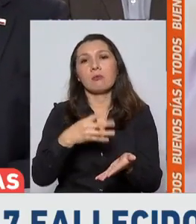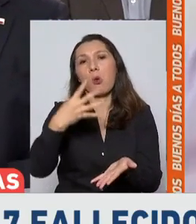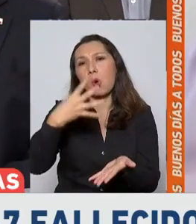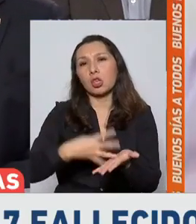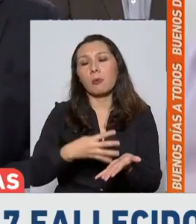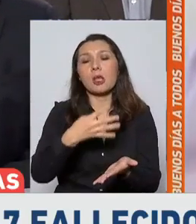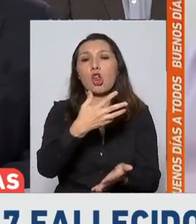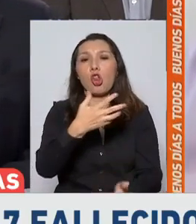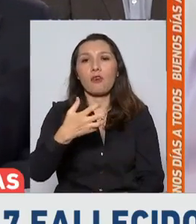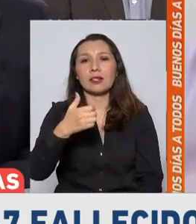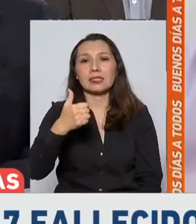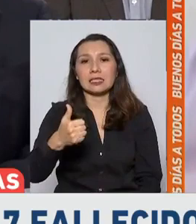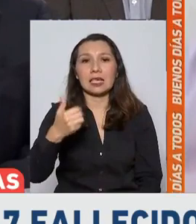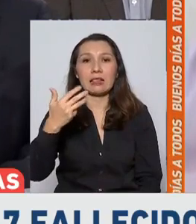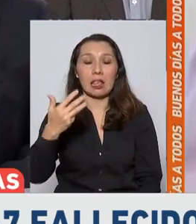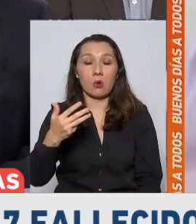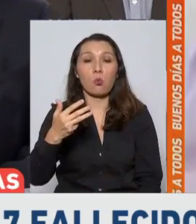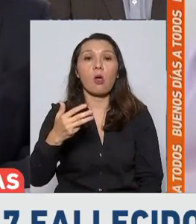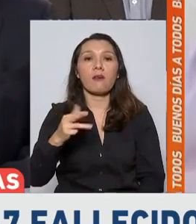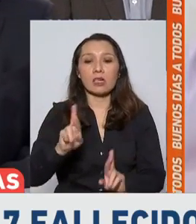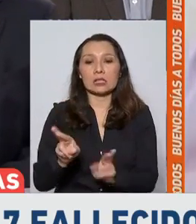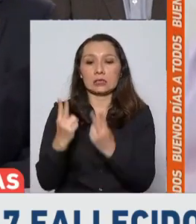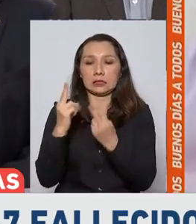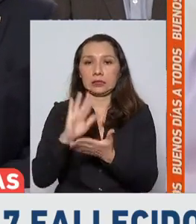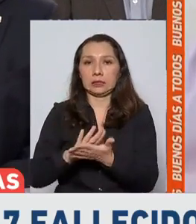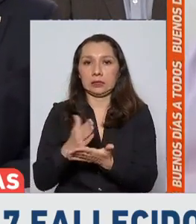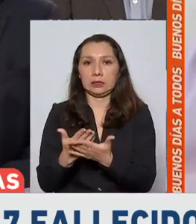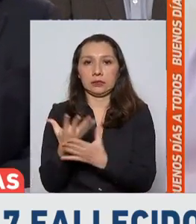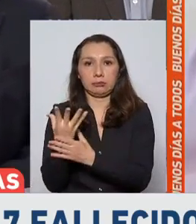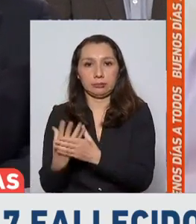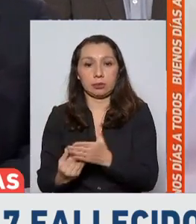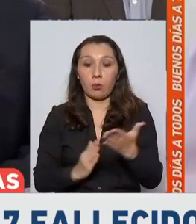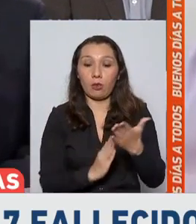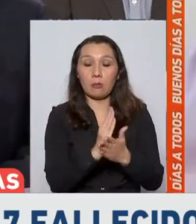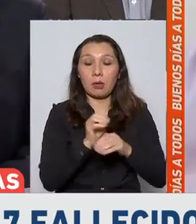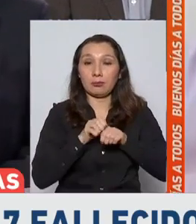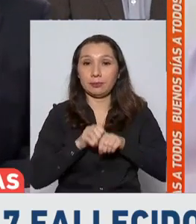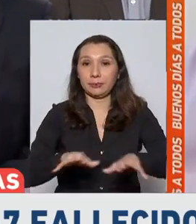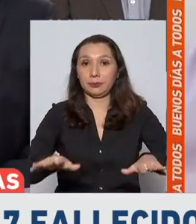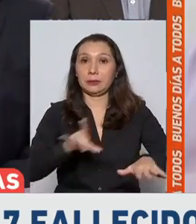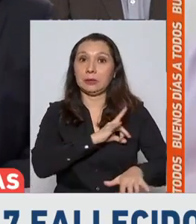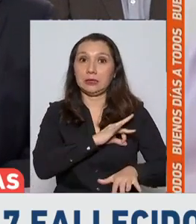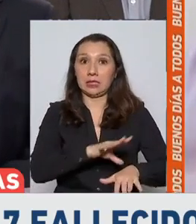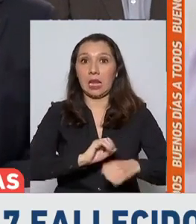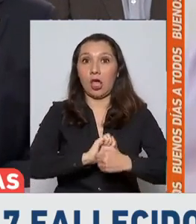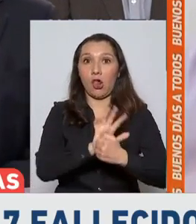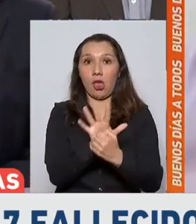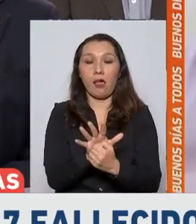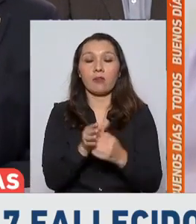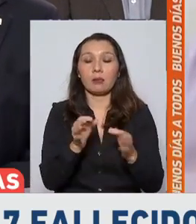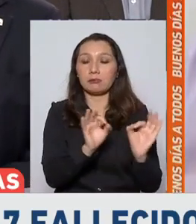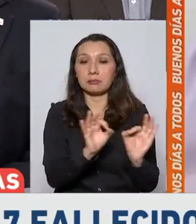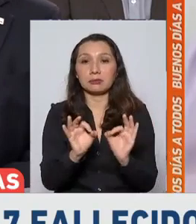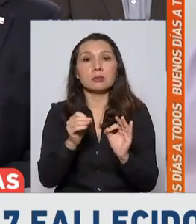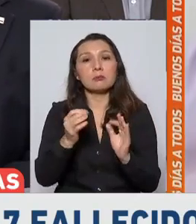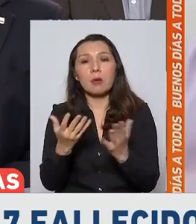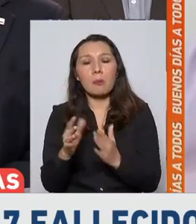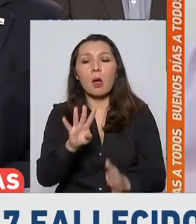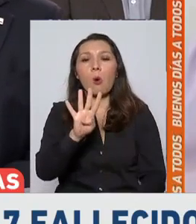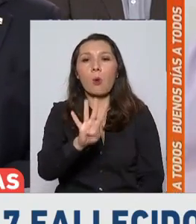4.969 recuperados desde el inicio de esta epidemia en Chile, lo que corresponde al